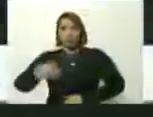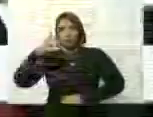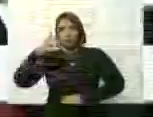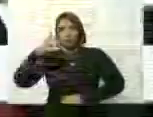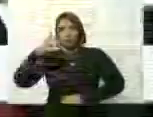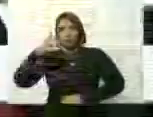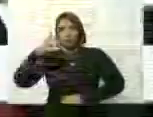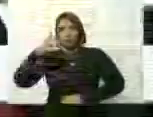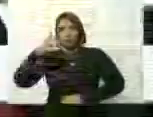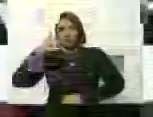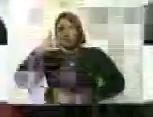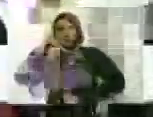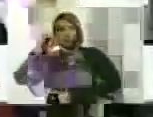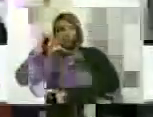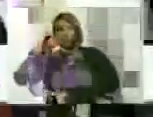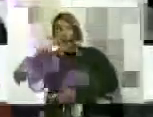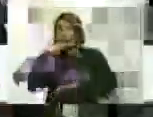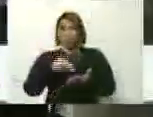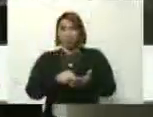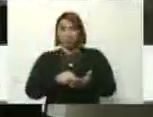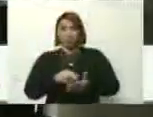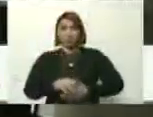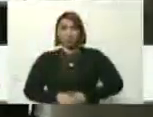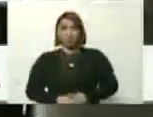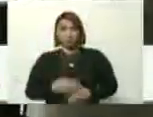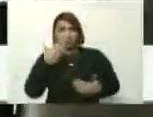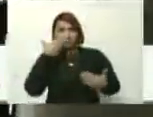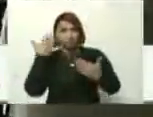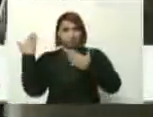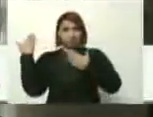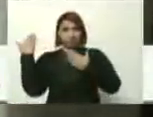para la